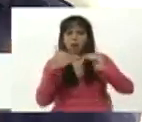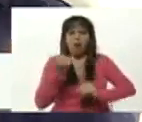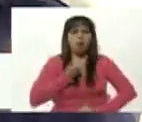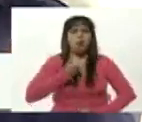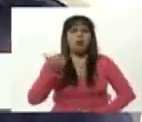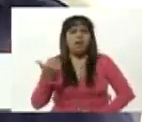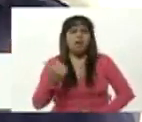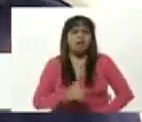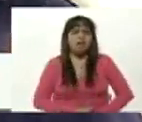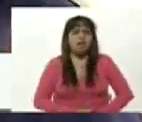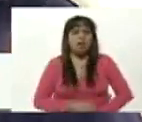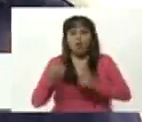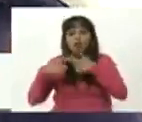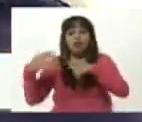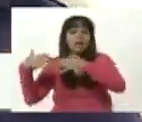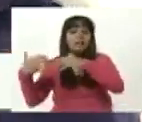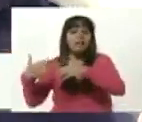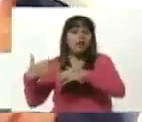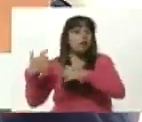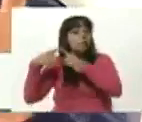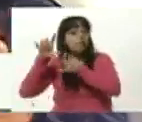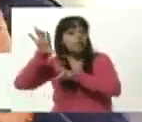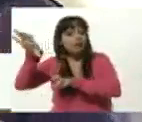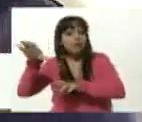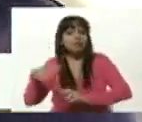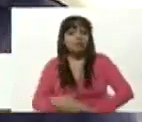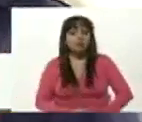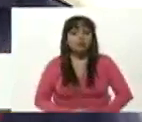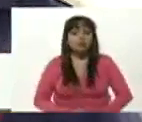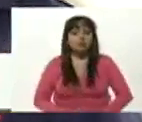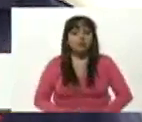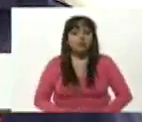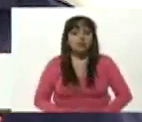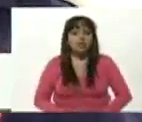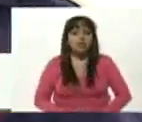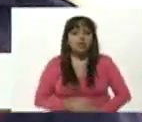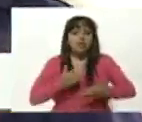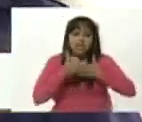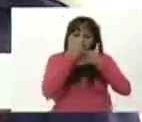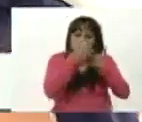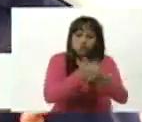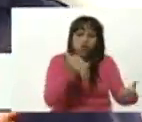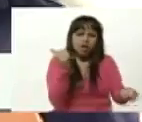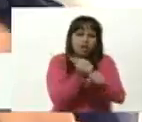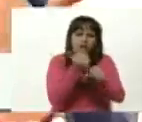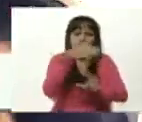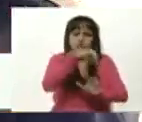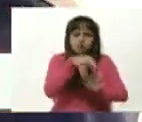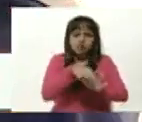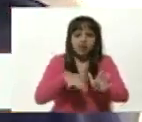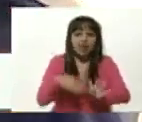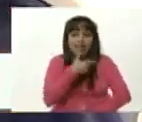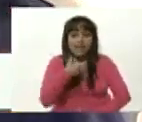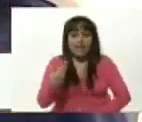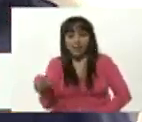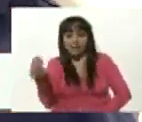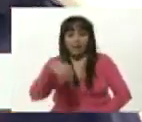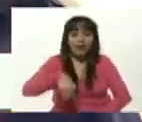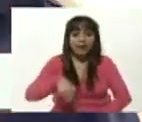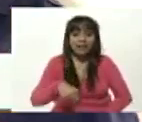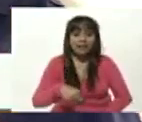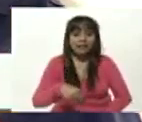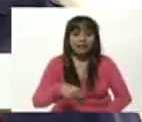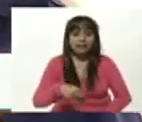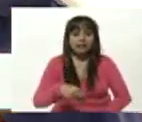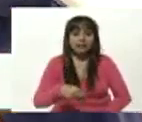cualquiera de las transnacionales. Y suple un sector de la población agrícola que exige mayores rendimientos para